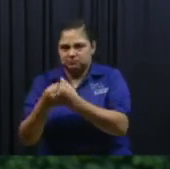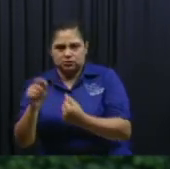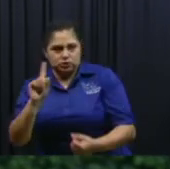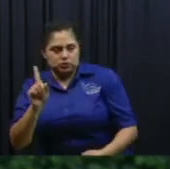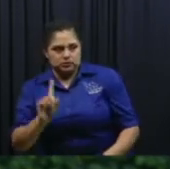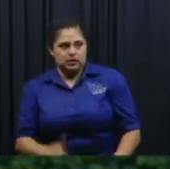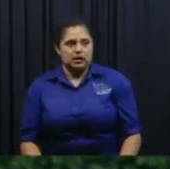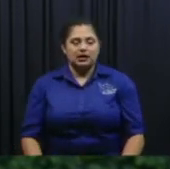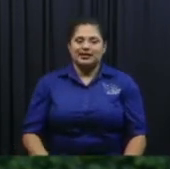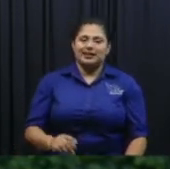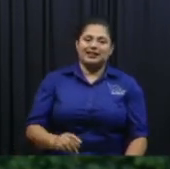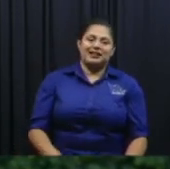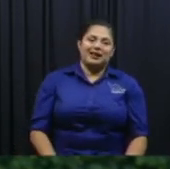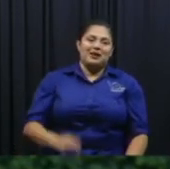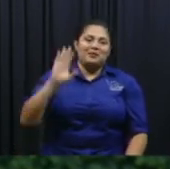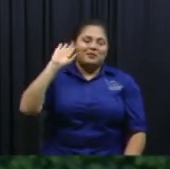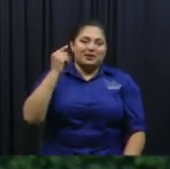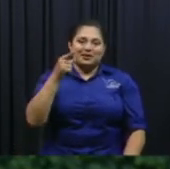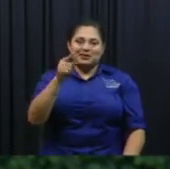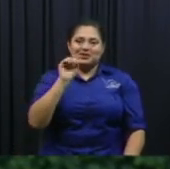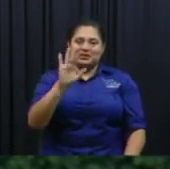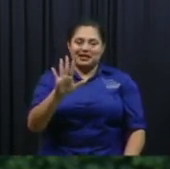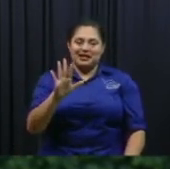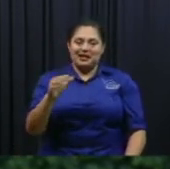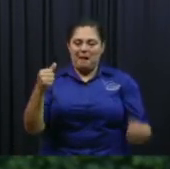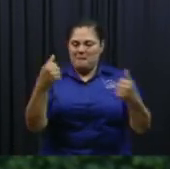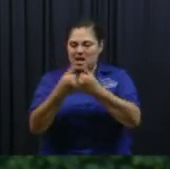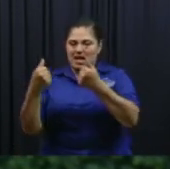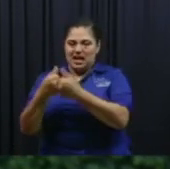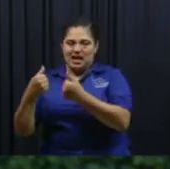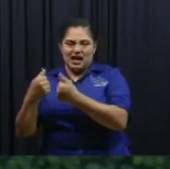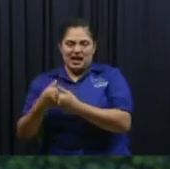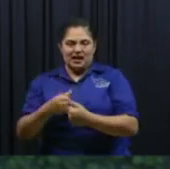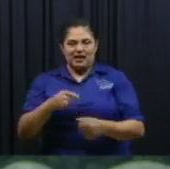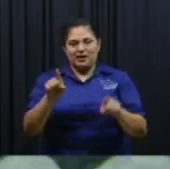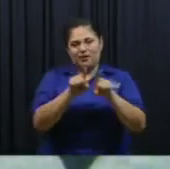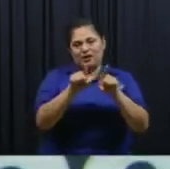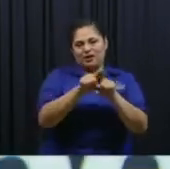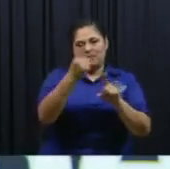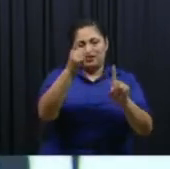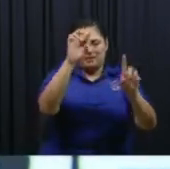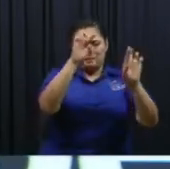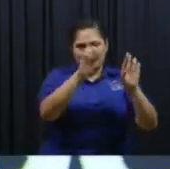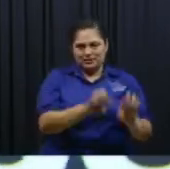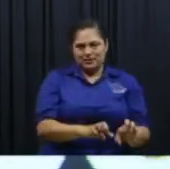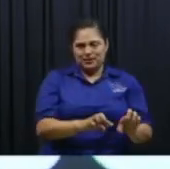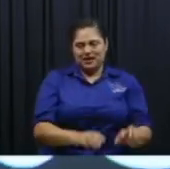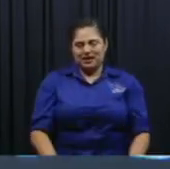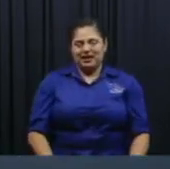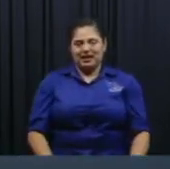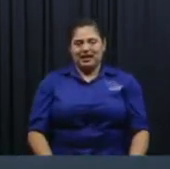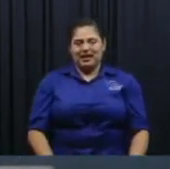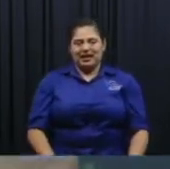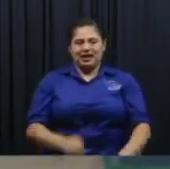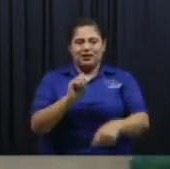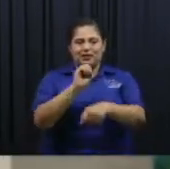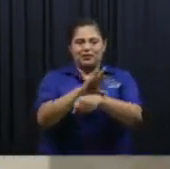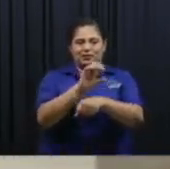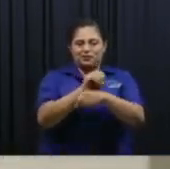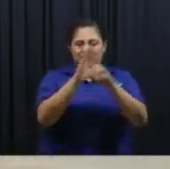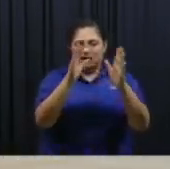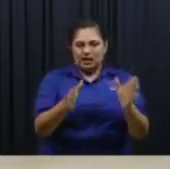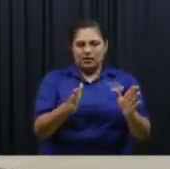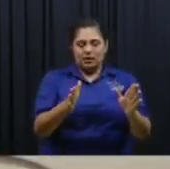si no le va a pasar lo de aquel consejero que no le tomaron el consejo y fue en albardó su asno y